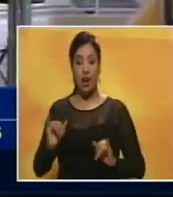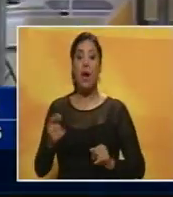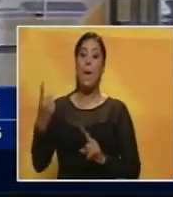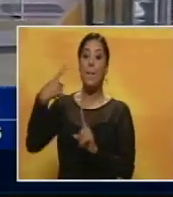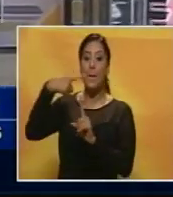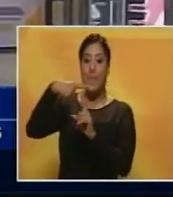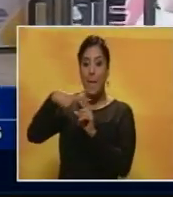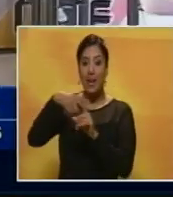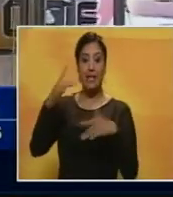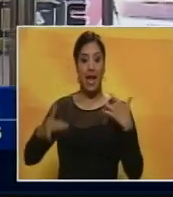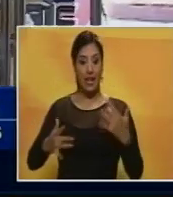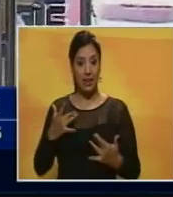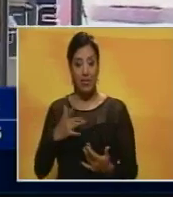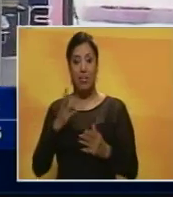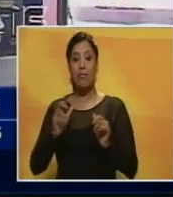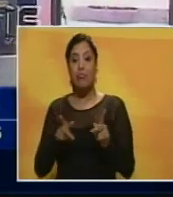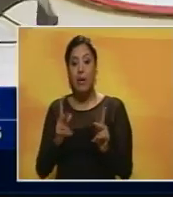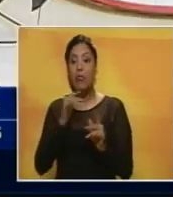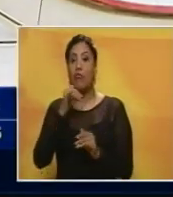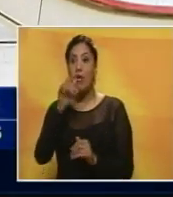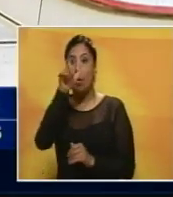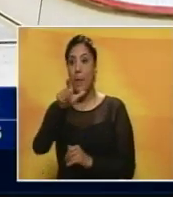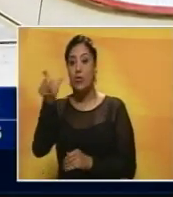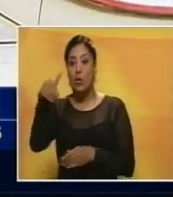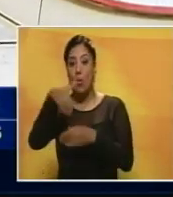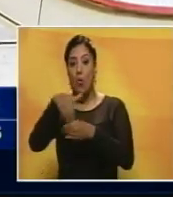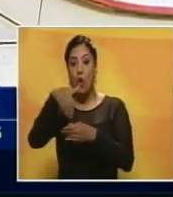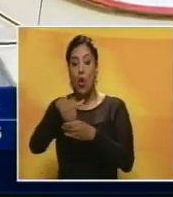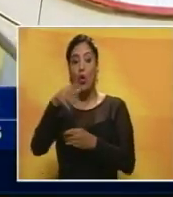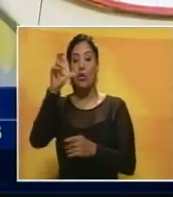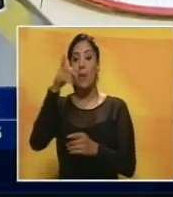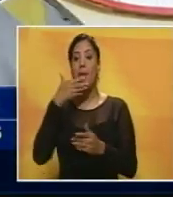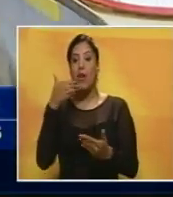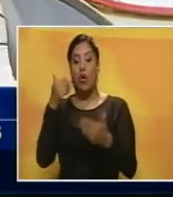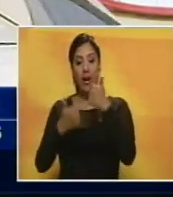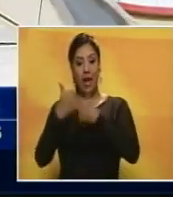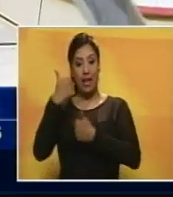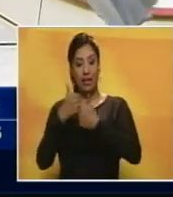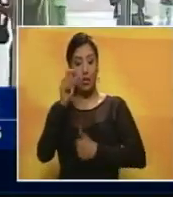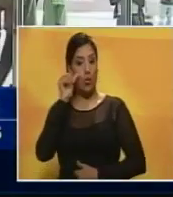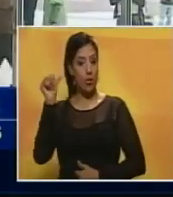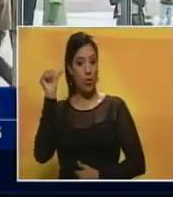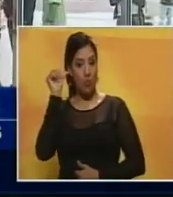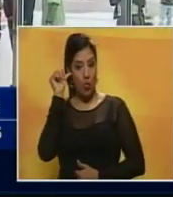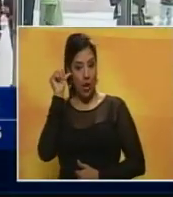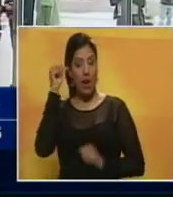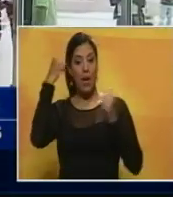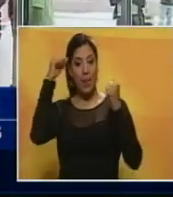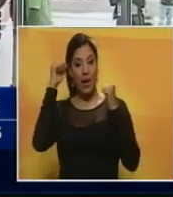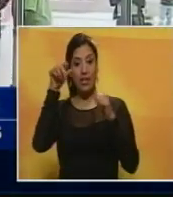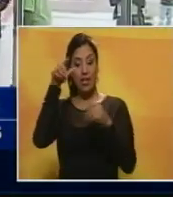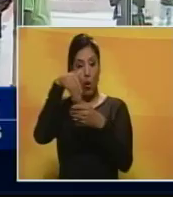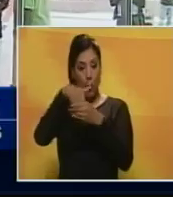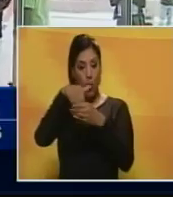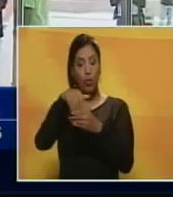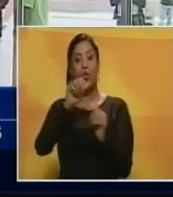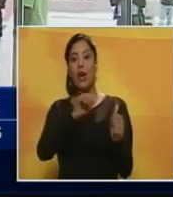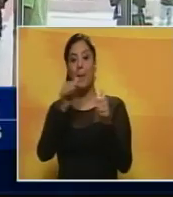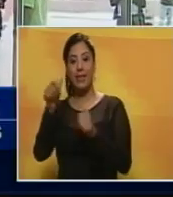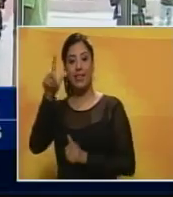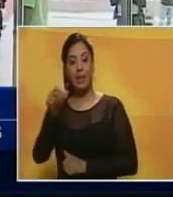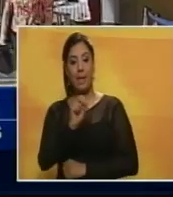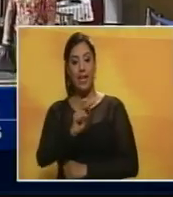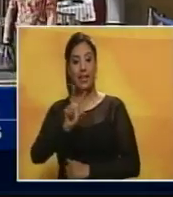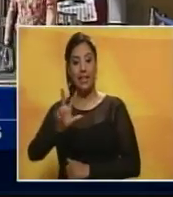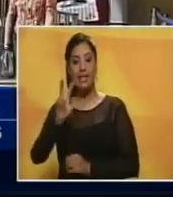igual forma, las actividades que permiten informar a los electores la oferta de los candidatos y candidatas, su práctica al voto, comenzará también